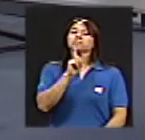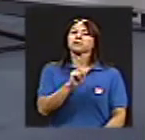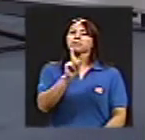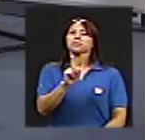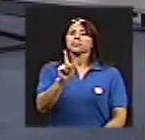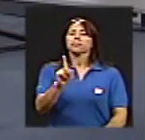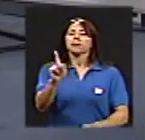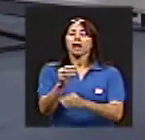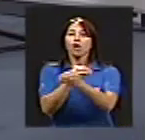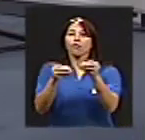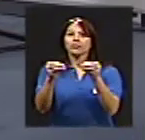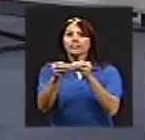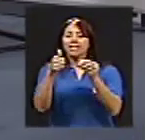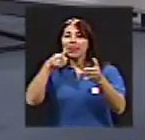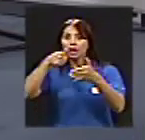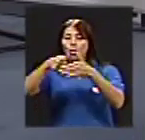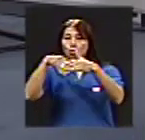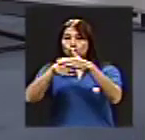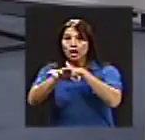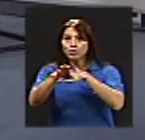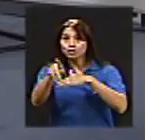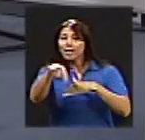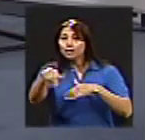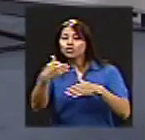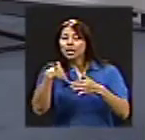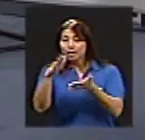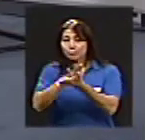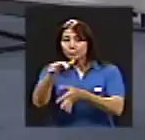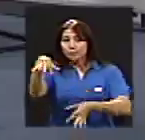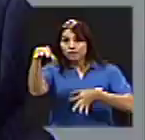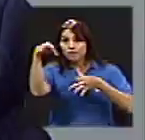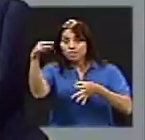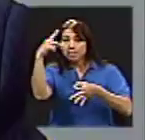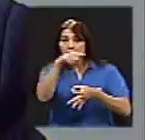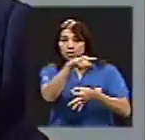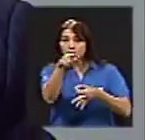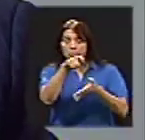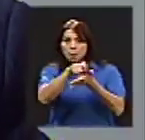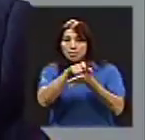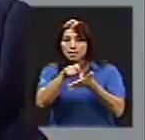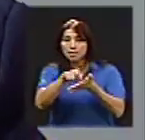correos de su localidad, ahí tienen los formularios del caso, simplemente